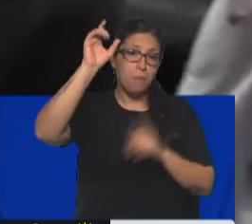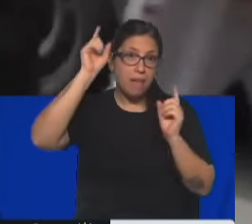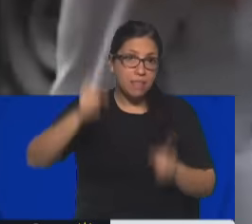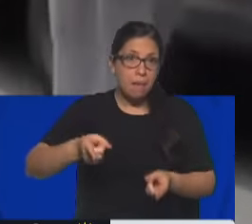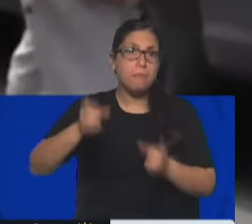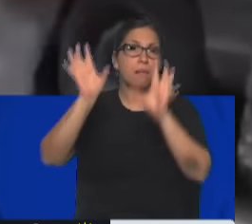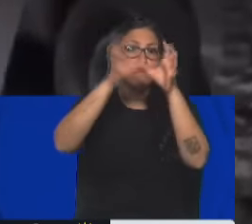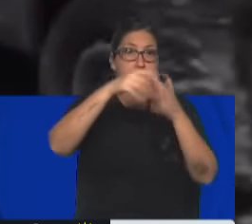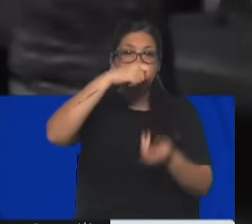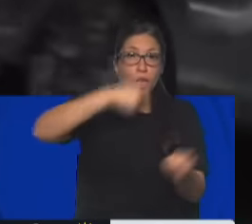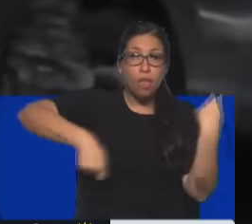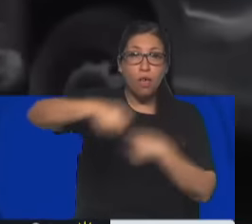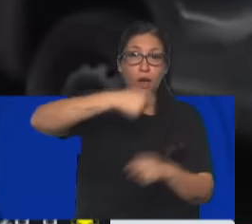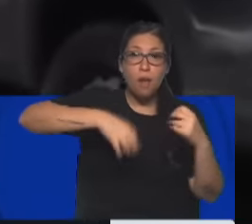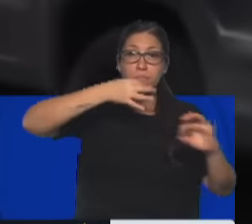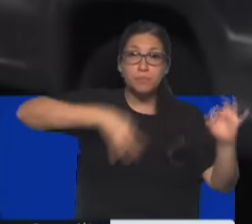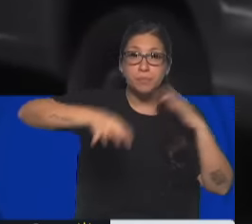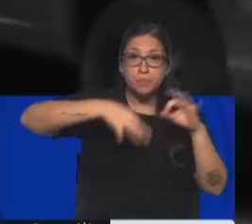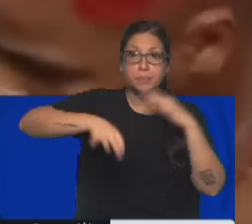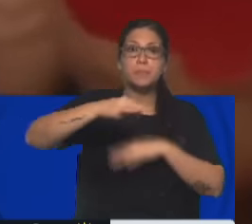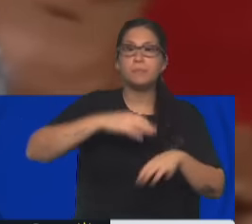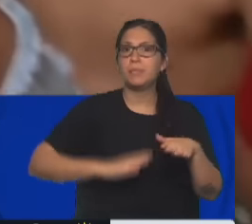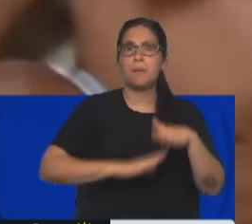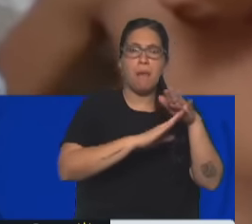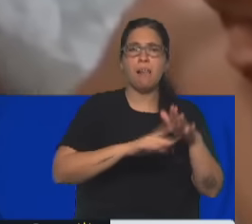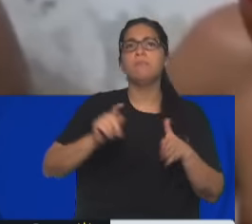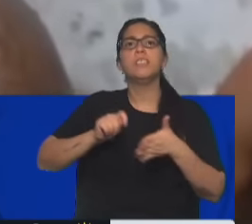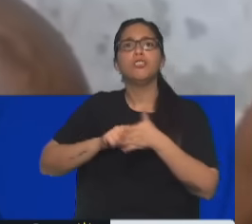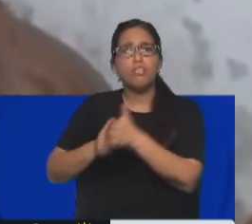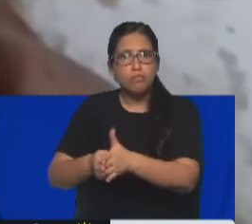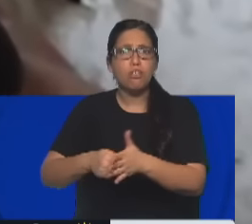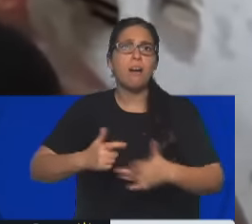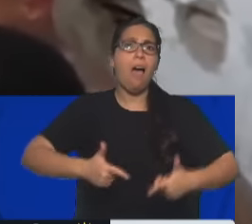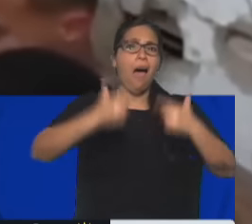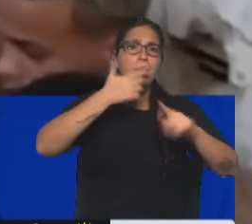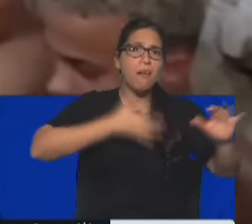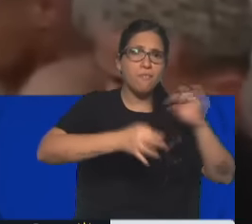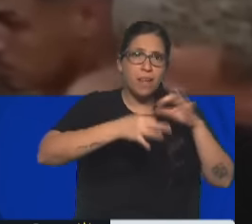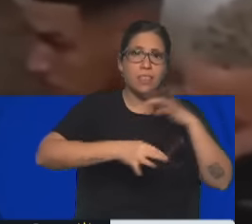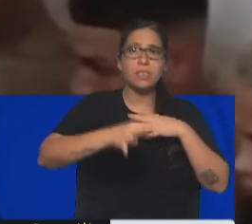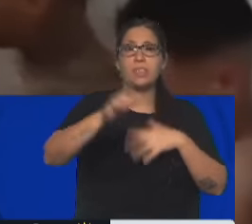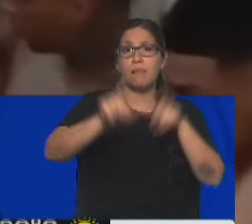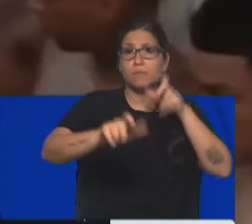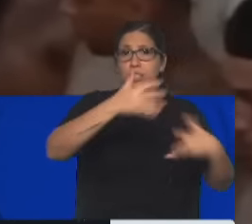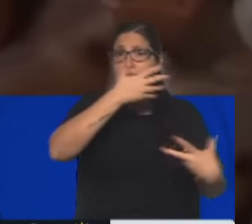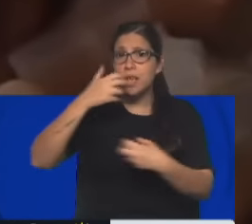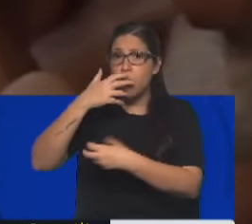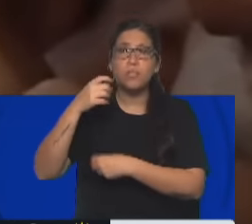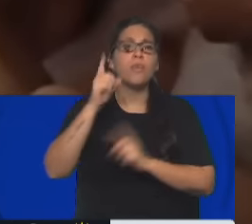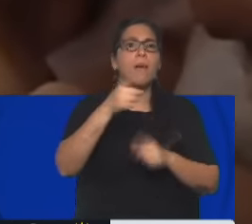una organización delictiva dedicada al narcotráfico, la extorsión, el tráfico de armas, el secuestro y el